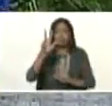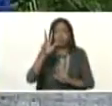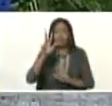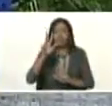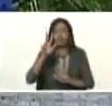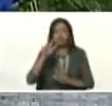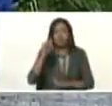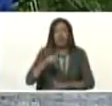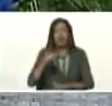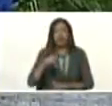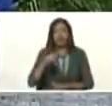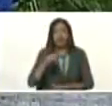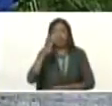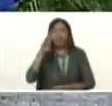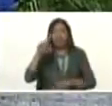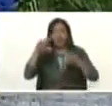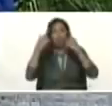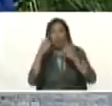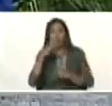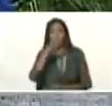Guaira ahorita están como 40 grados, ¿verdad?